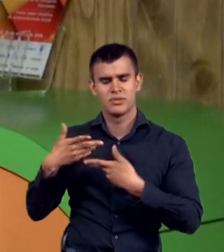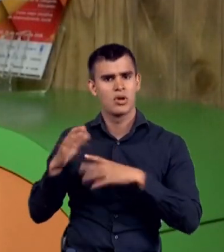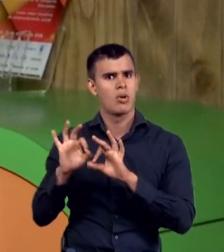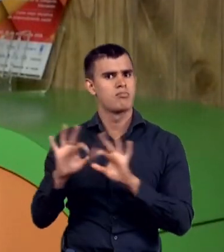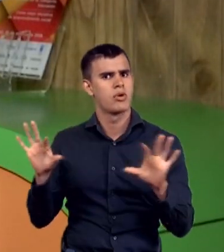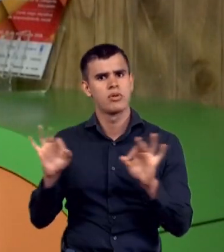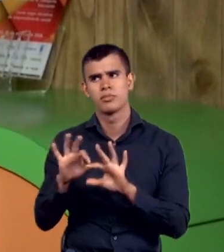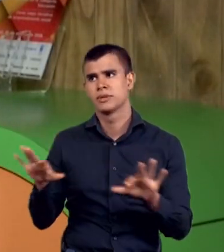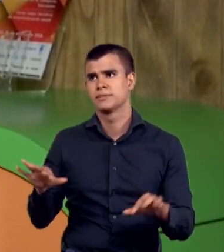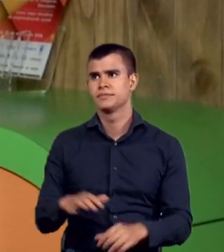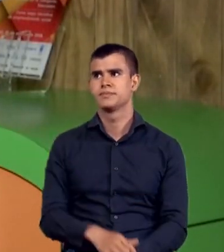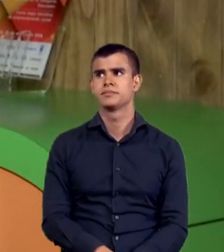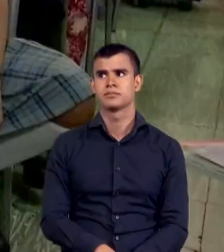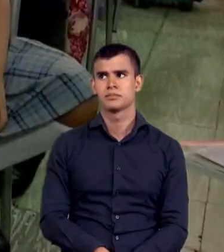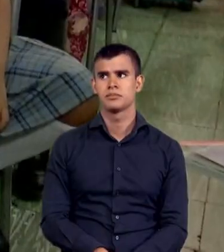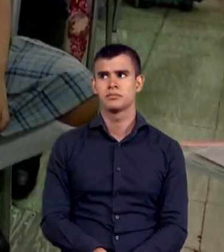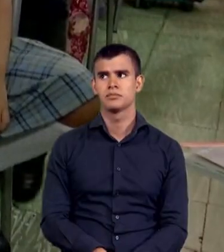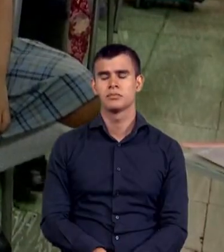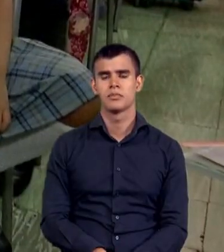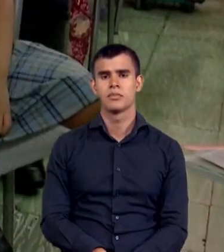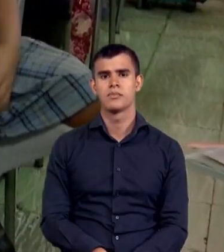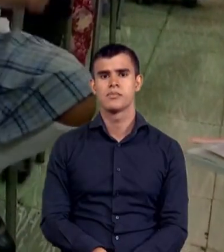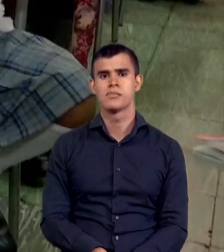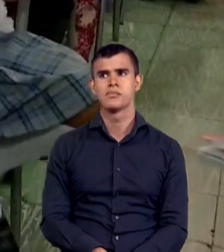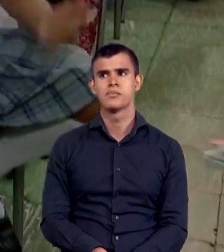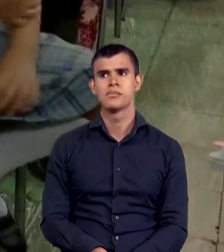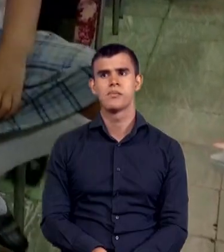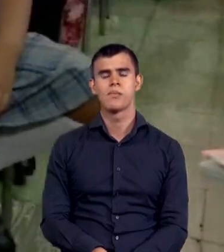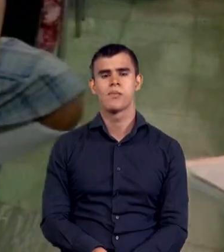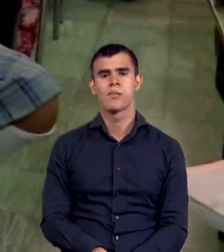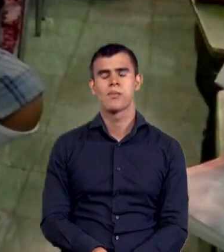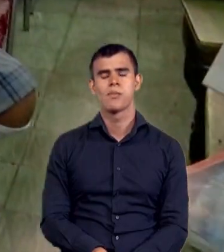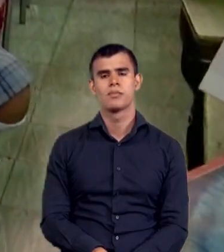una herramienta que te da más oportunidades para la vida.